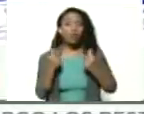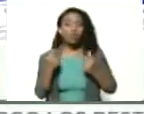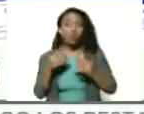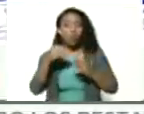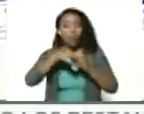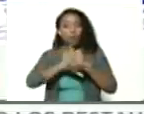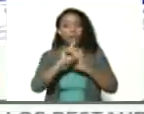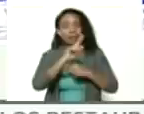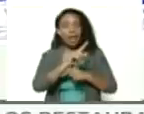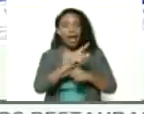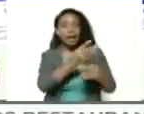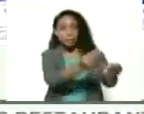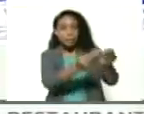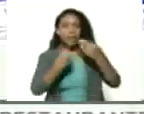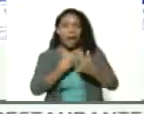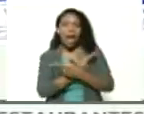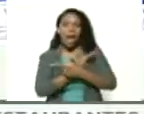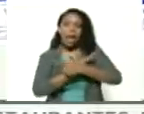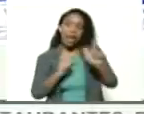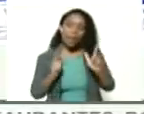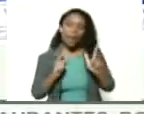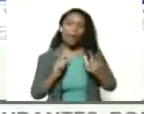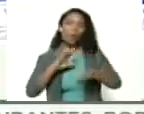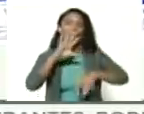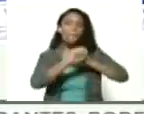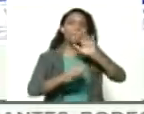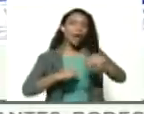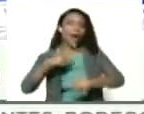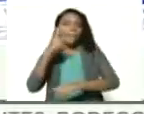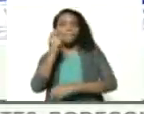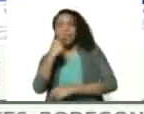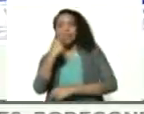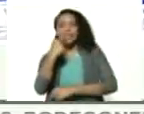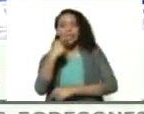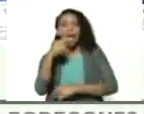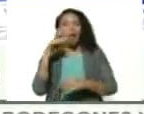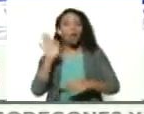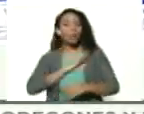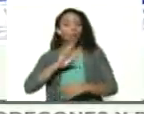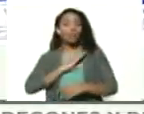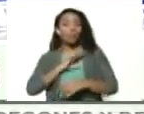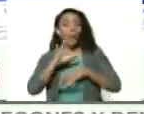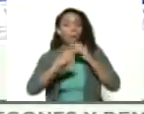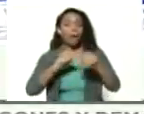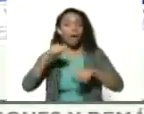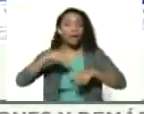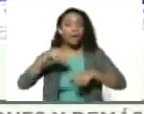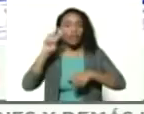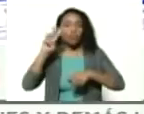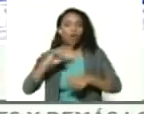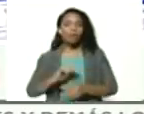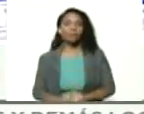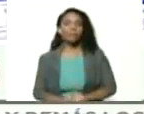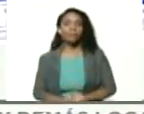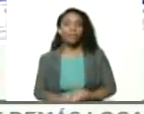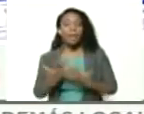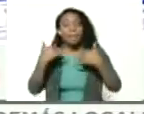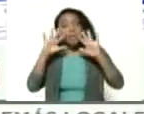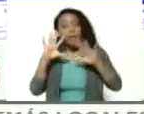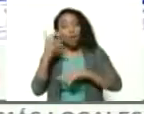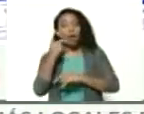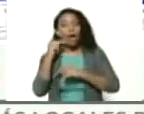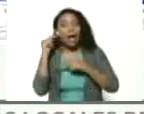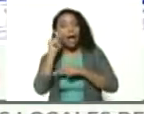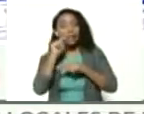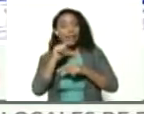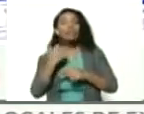Reserva Federal sean liberados para comprar las medicinas y lo que tenemos que comprar para Venezuela. Y mientras logramos eso, que